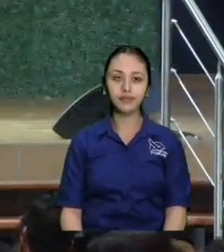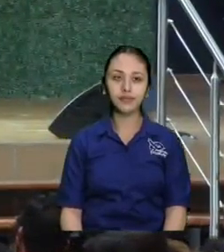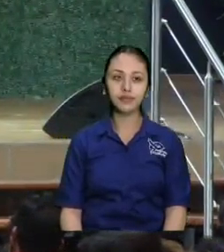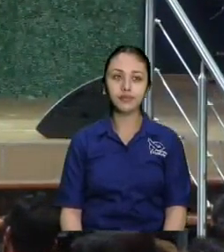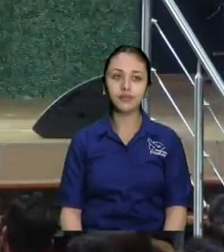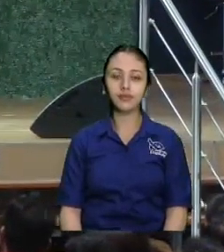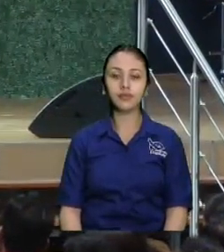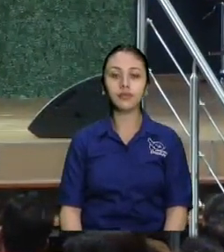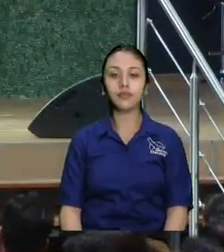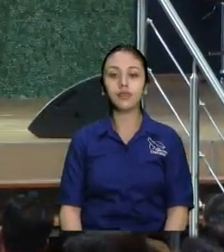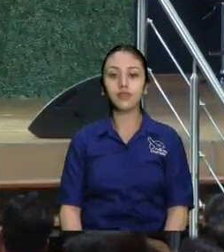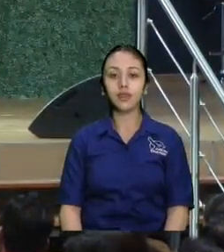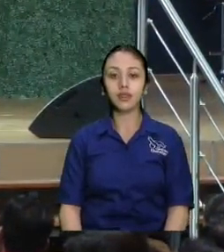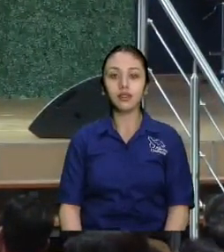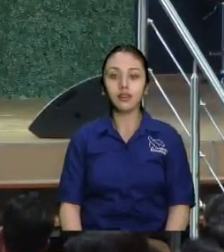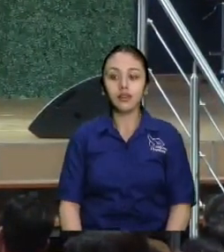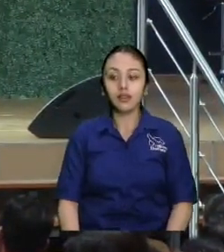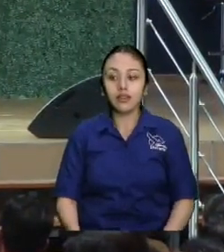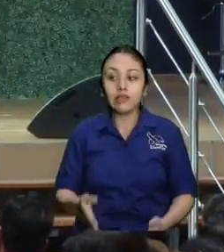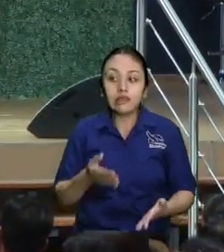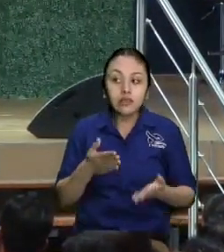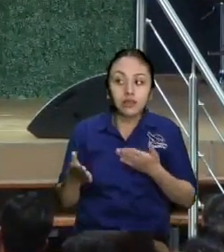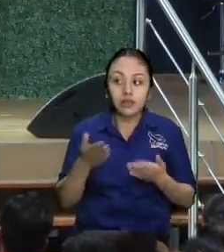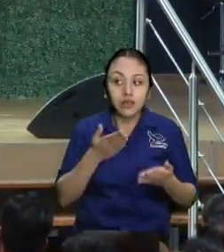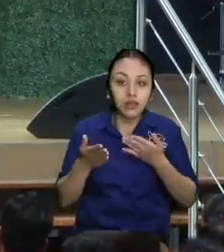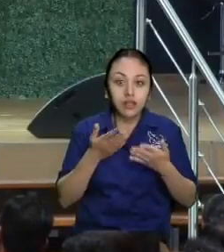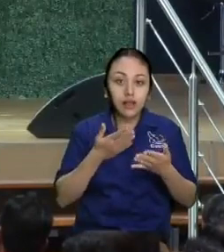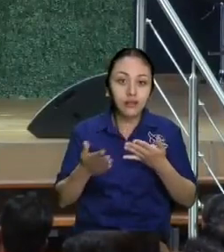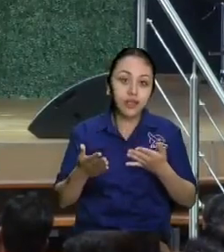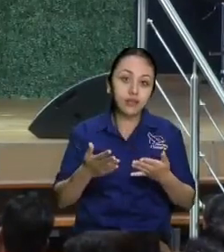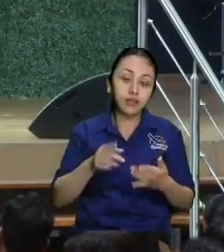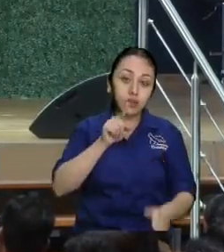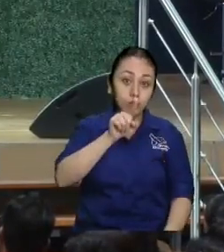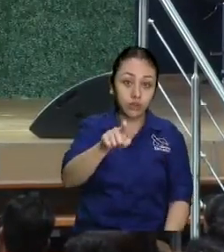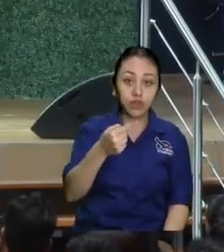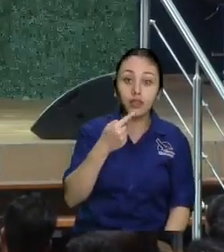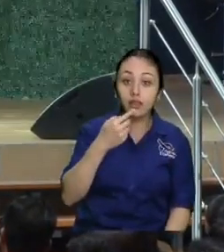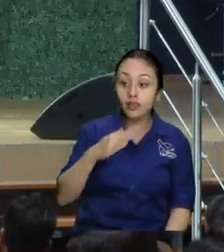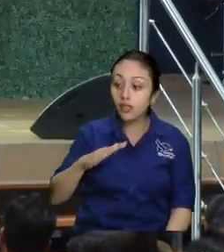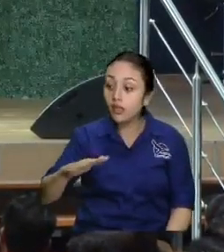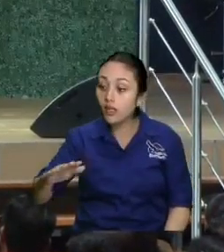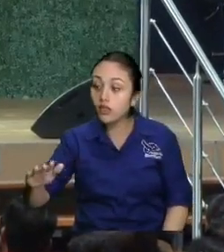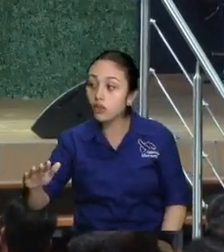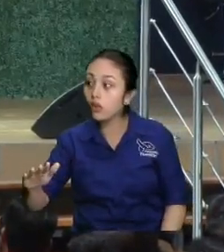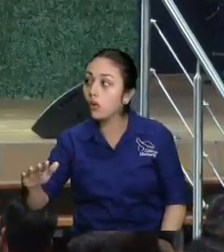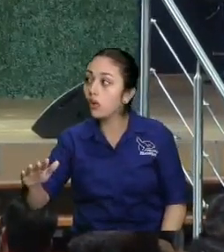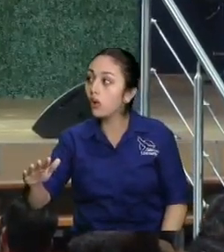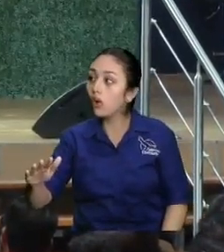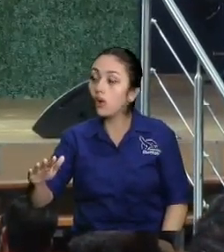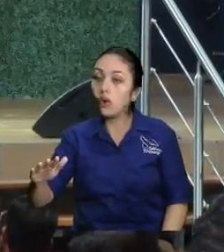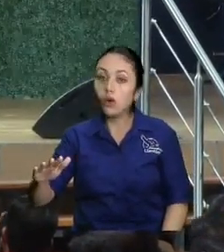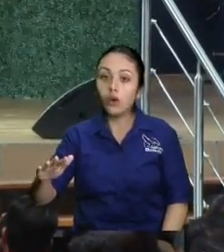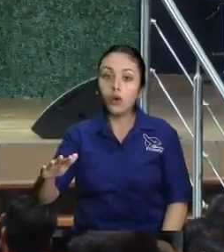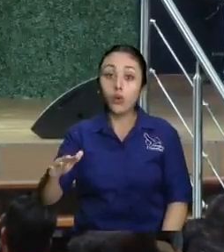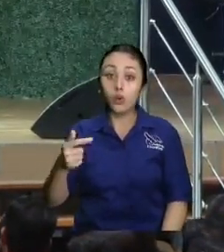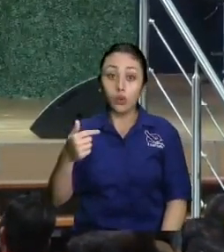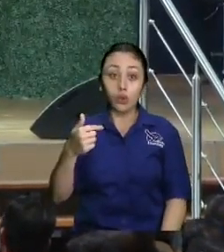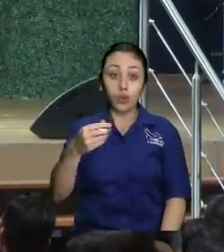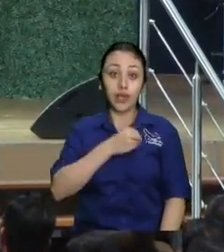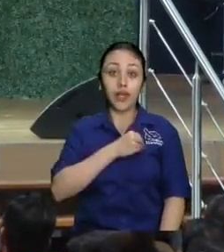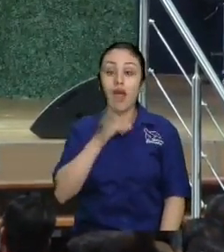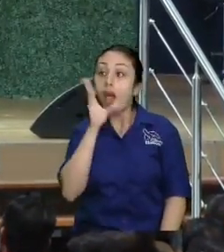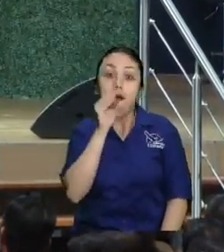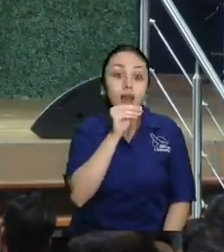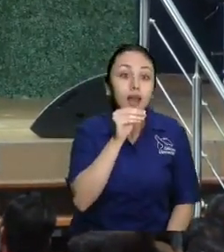Tal vez ni siquiera podía platicar usted cuando era un niño, quería decir algo, estaba en la mesa. Aquí solo los